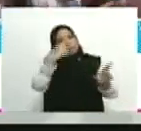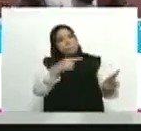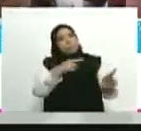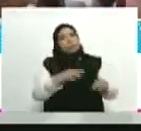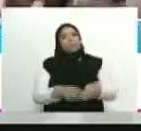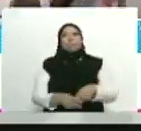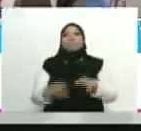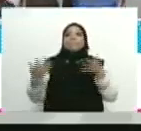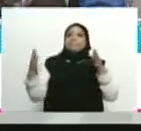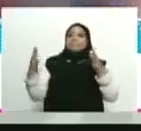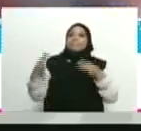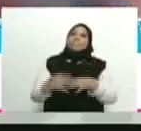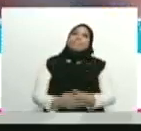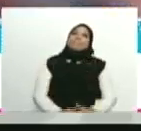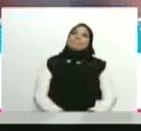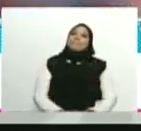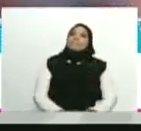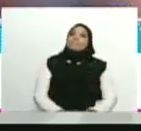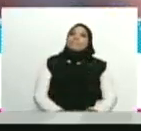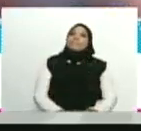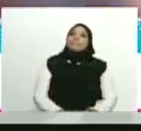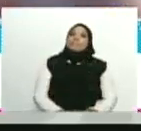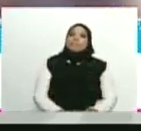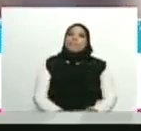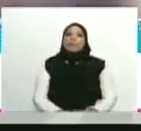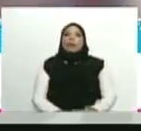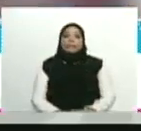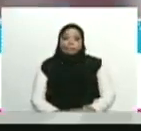respetando. ¿Ah?